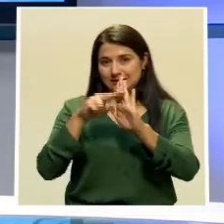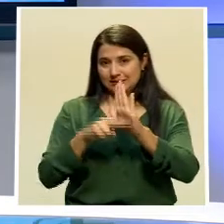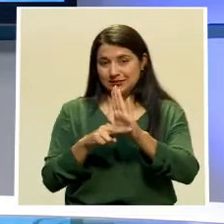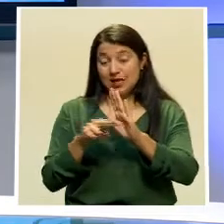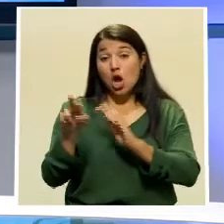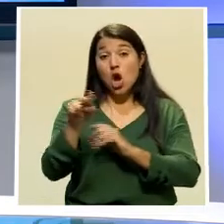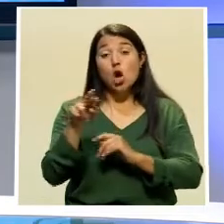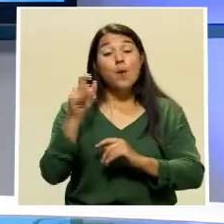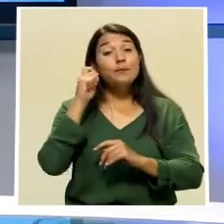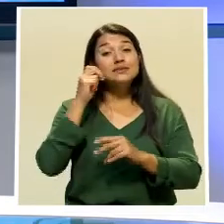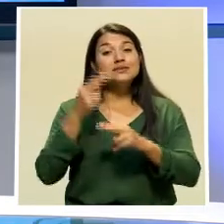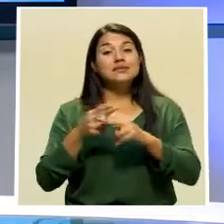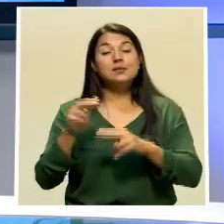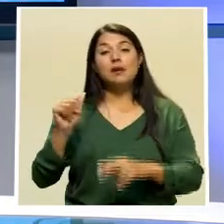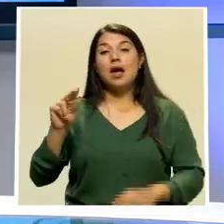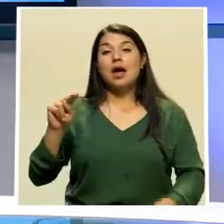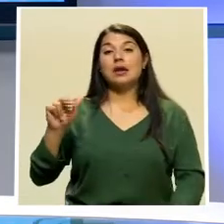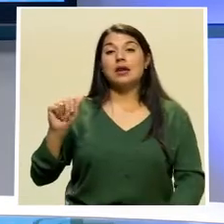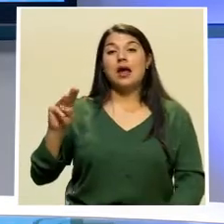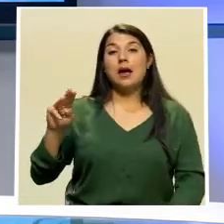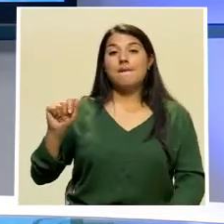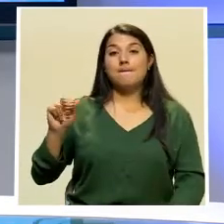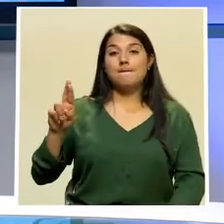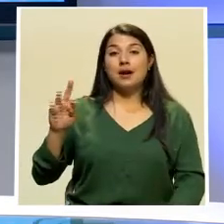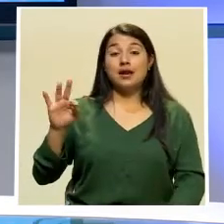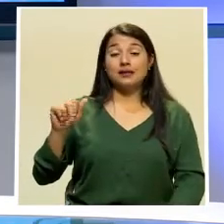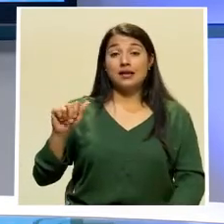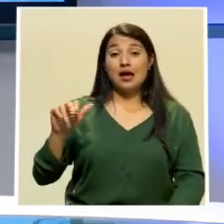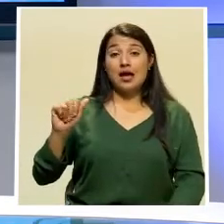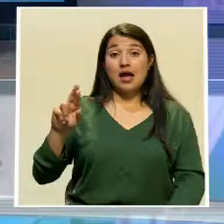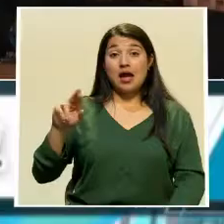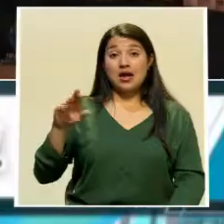Marta Arce nos informa. Adelante, Ana Marta.